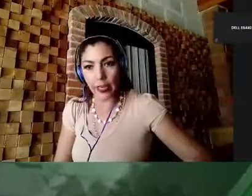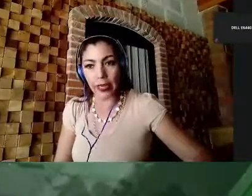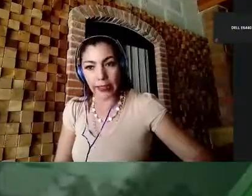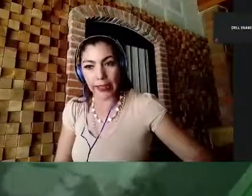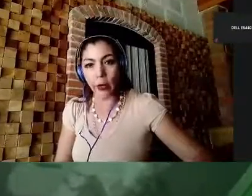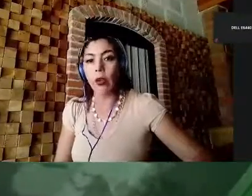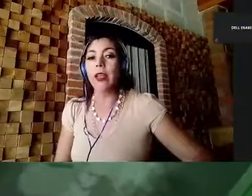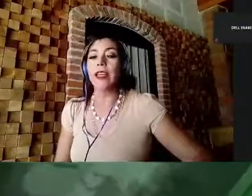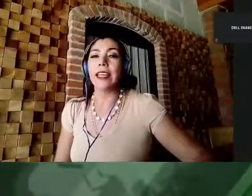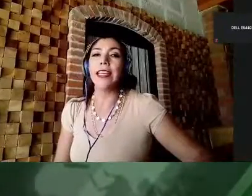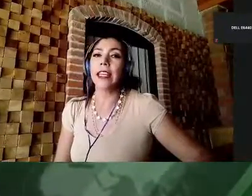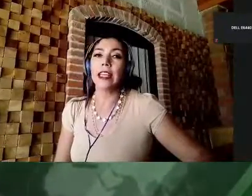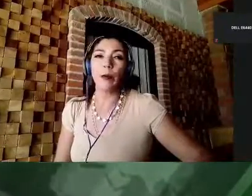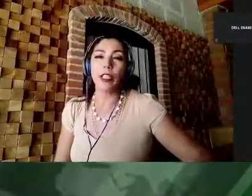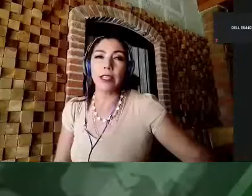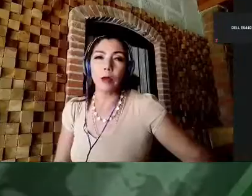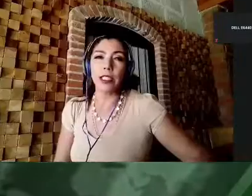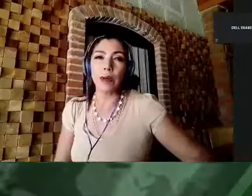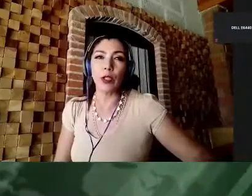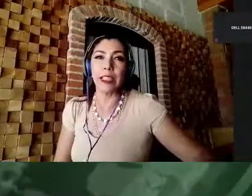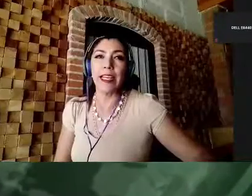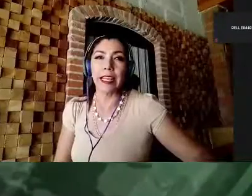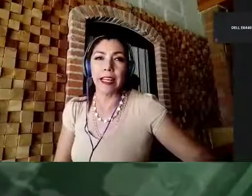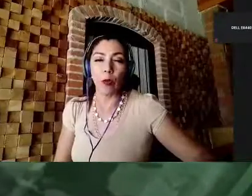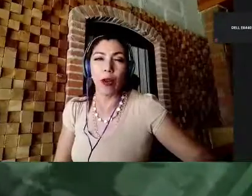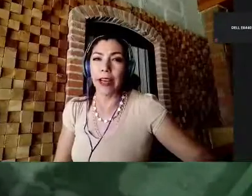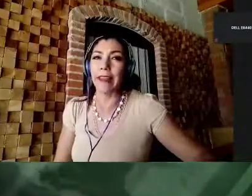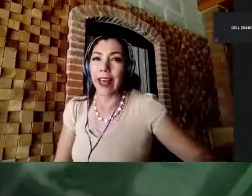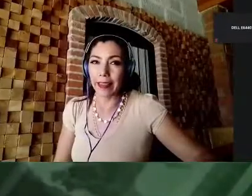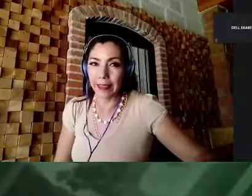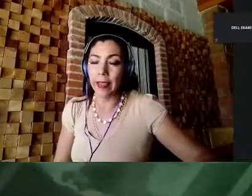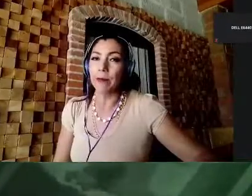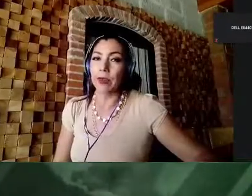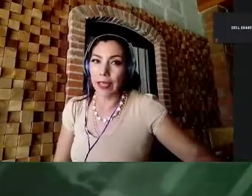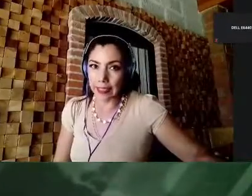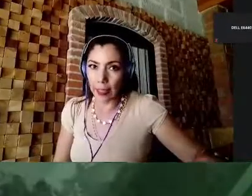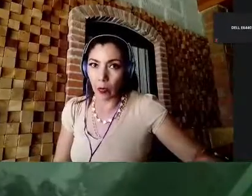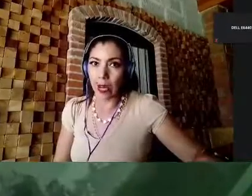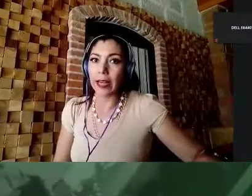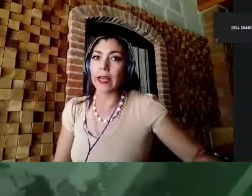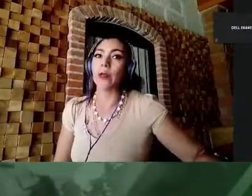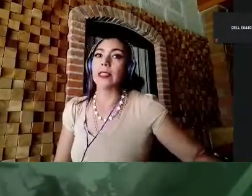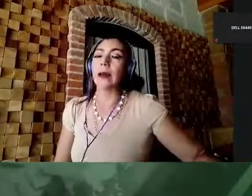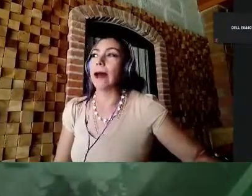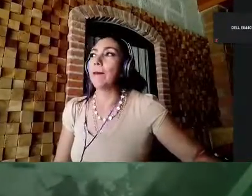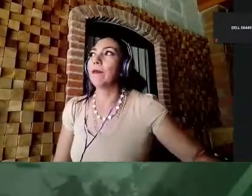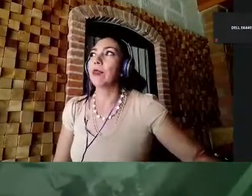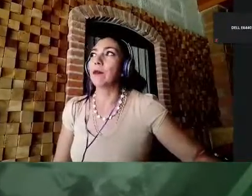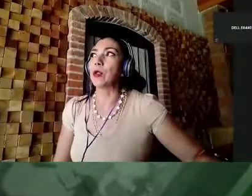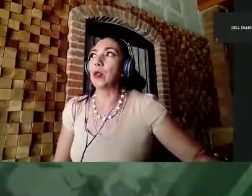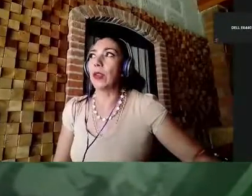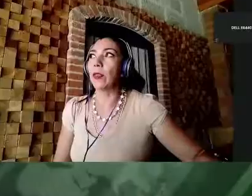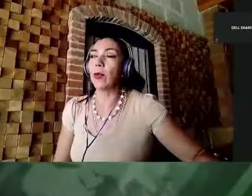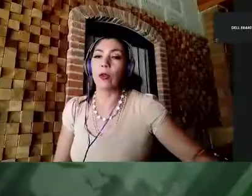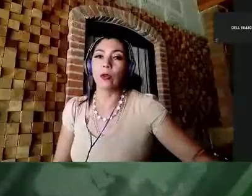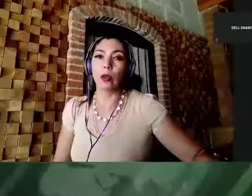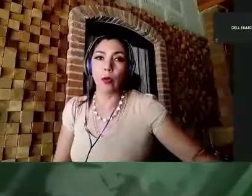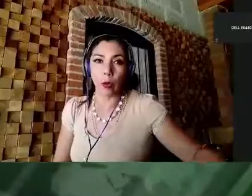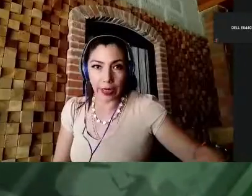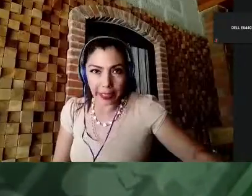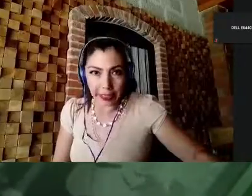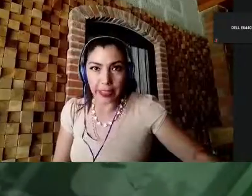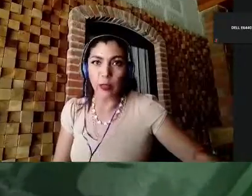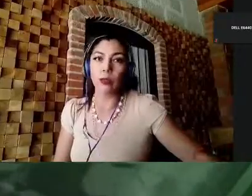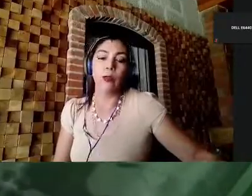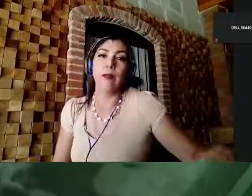el Alto, en Querétaro, y ya tenía muchas denuncias y muchas irregularidades. Este lugar que no estaba funcionando con todos